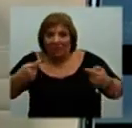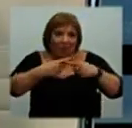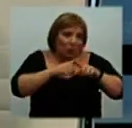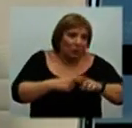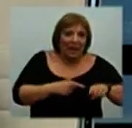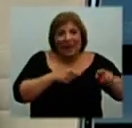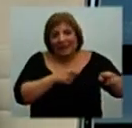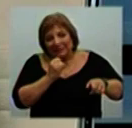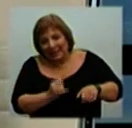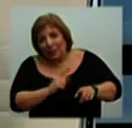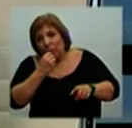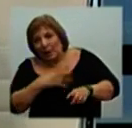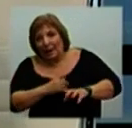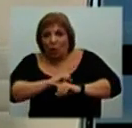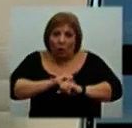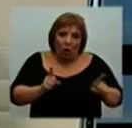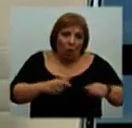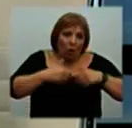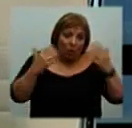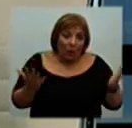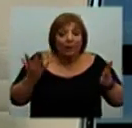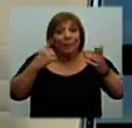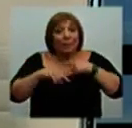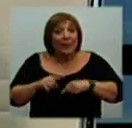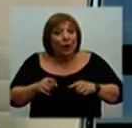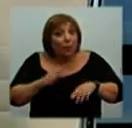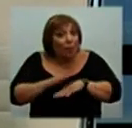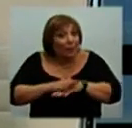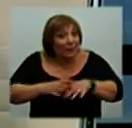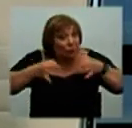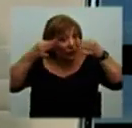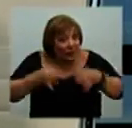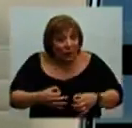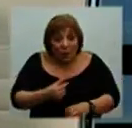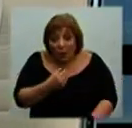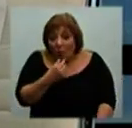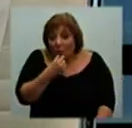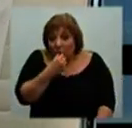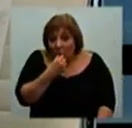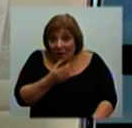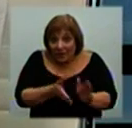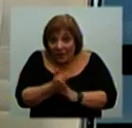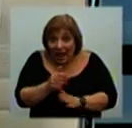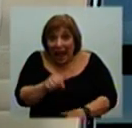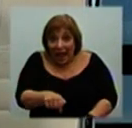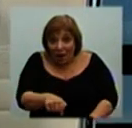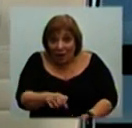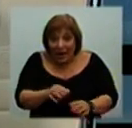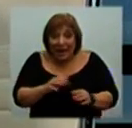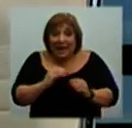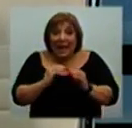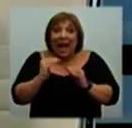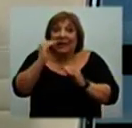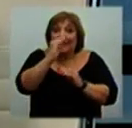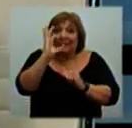montón de aspectos digamos pero a la hora de la verdad cuando el espirómetro va a decir ahora por encima de cero